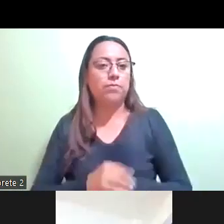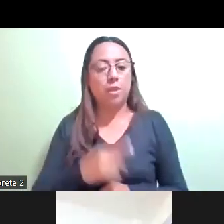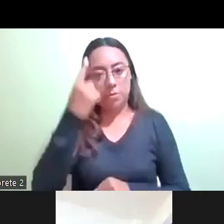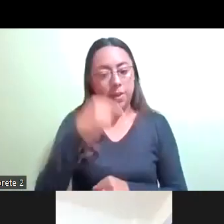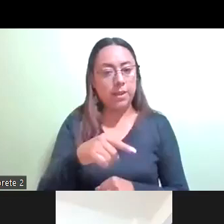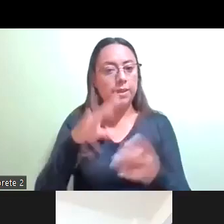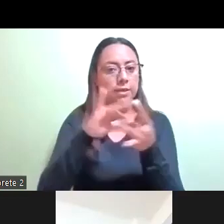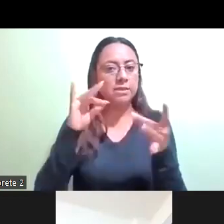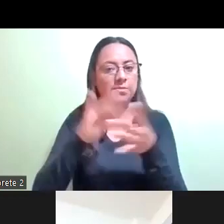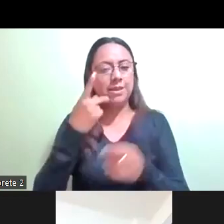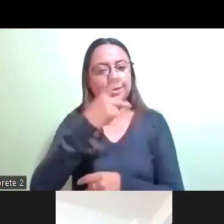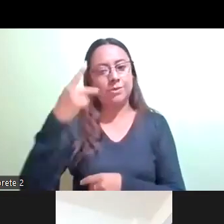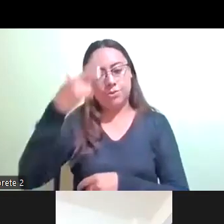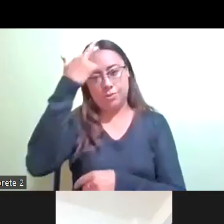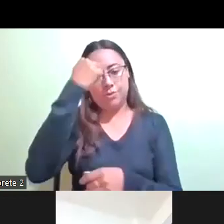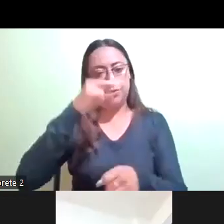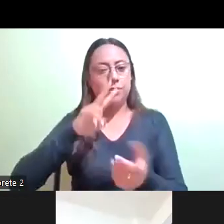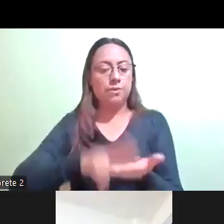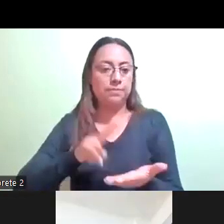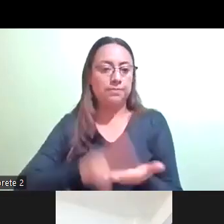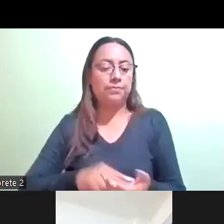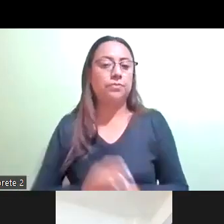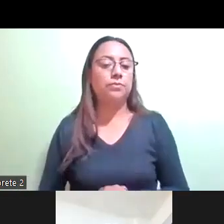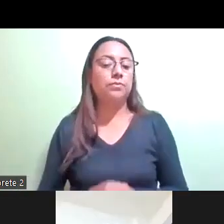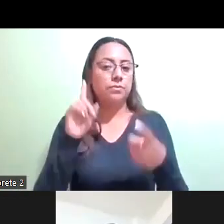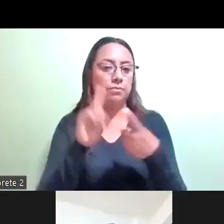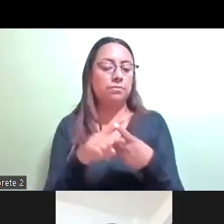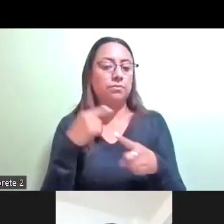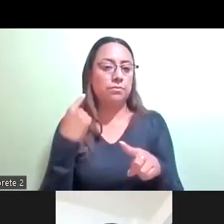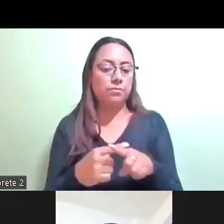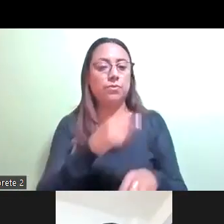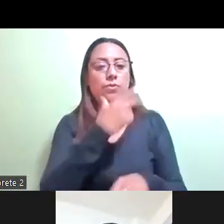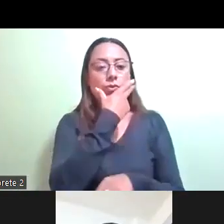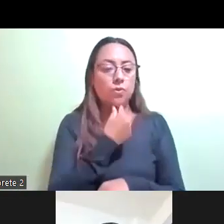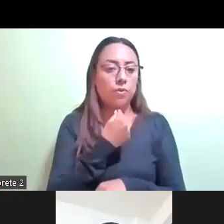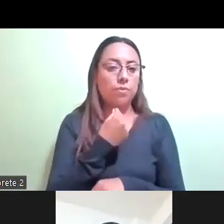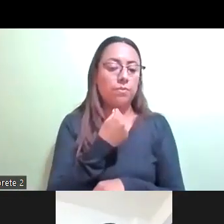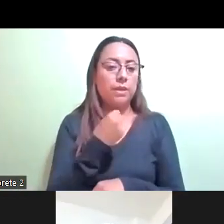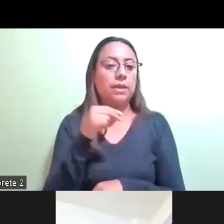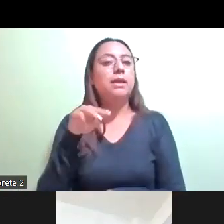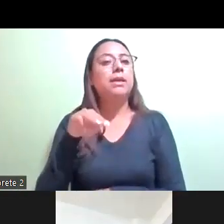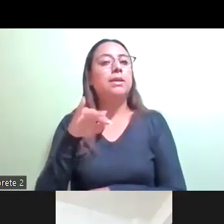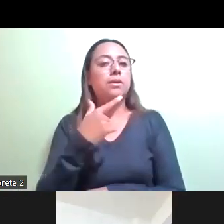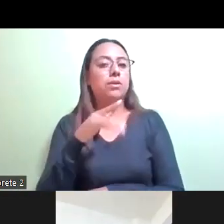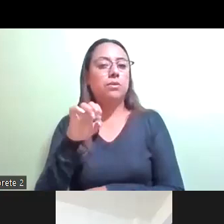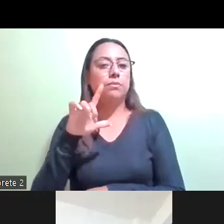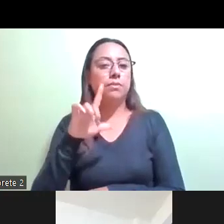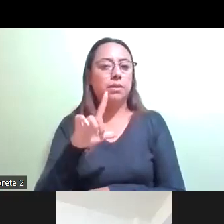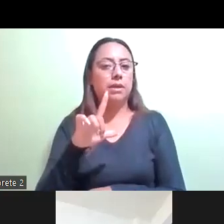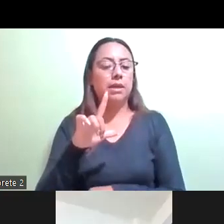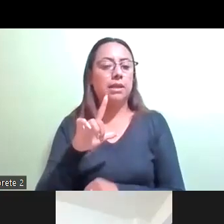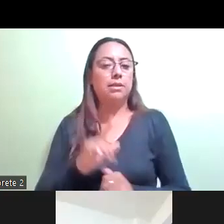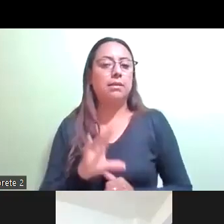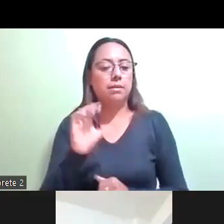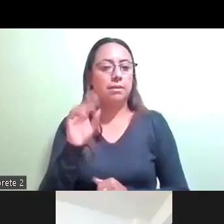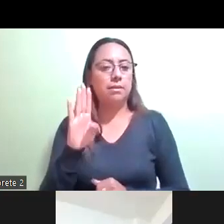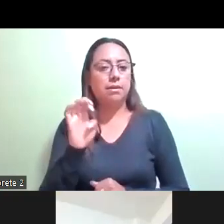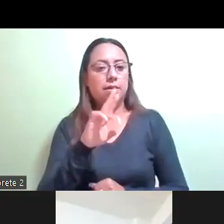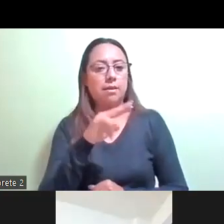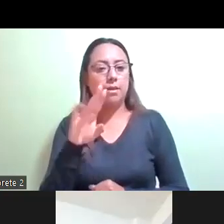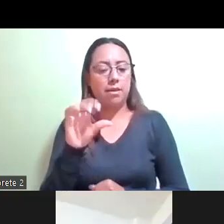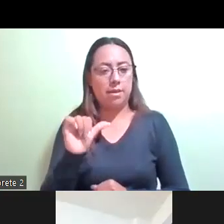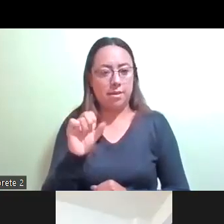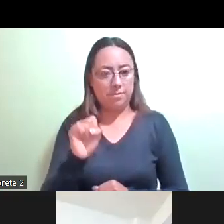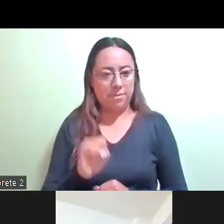primer lugar, al maestro Miguel Ángel Gutiérrez Cabañas, secretario técnico de la Comisión de Reconstrucción del Congreso de la Ciudad